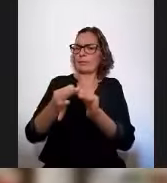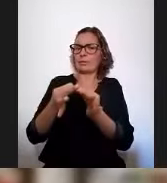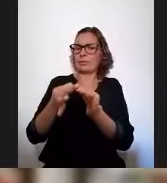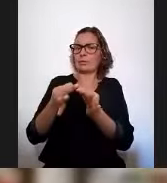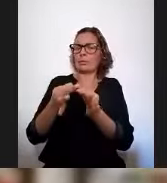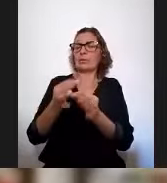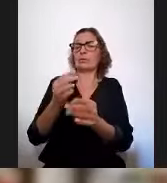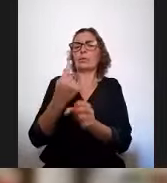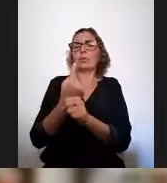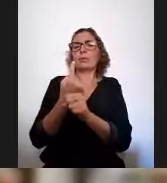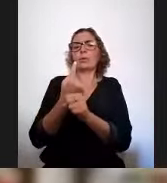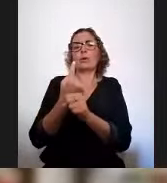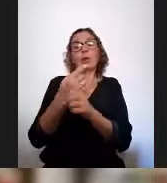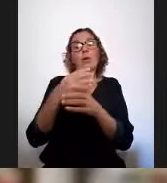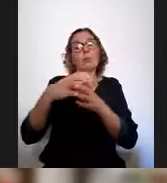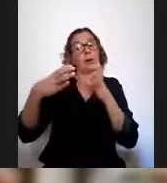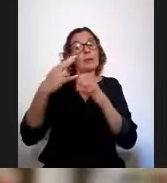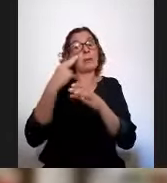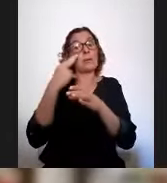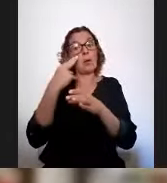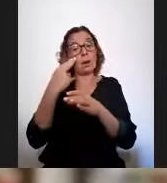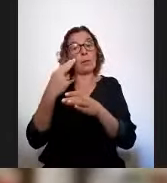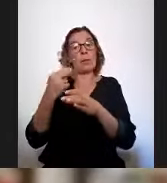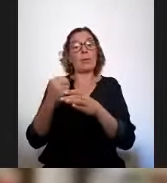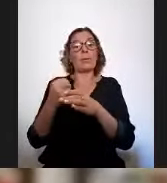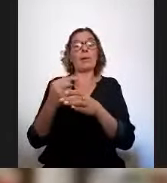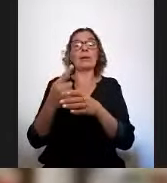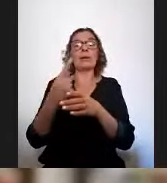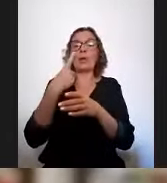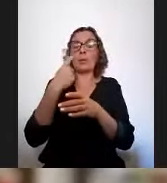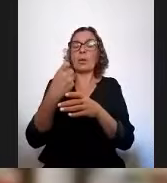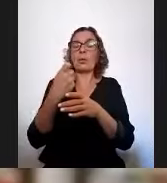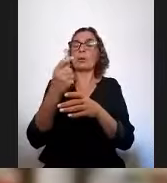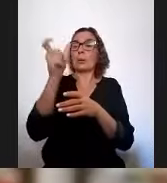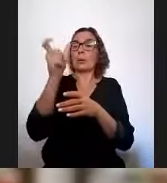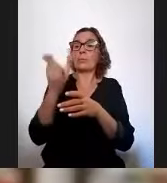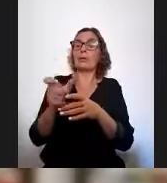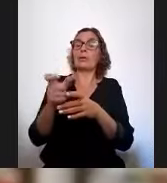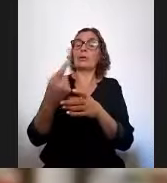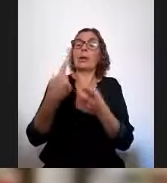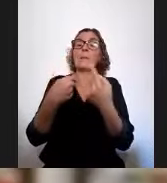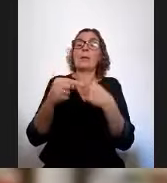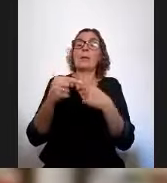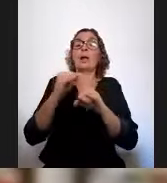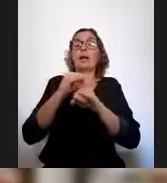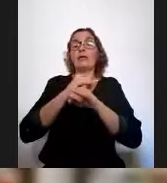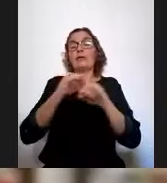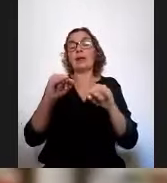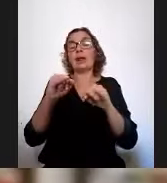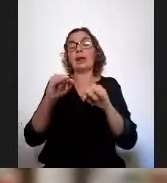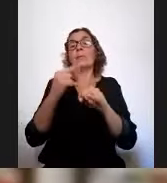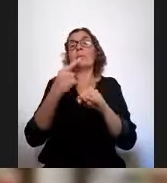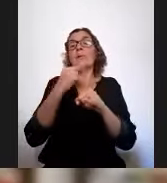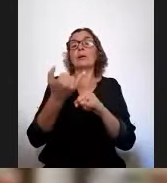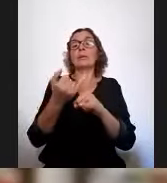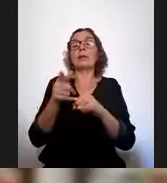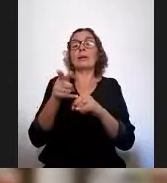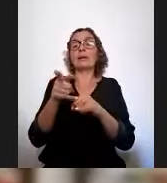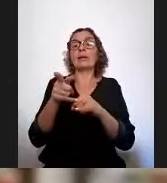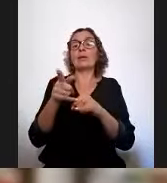los grandes problemas es que identificamos un cliente, pero finalmente, o un potencial usuario, no es el que